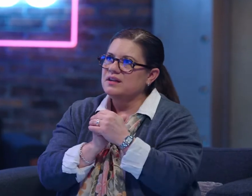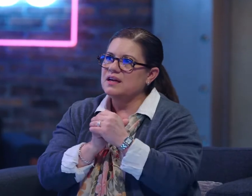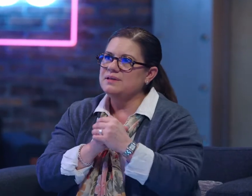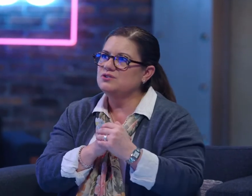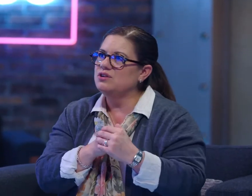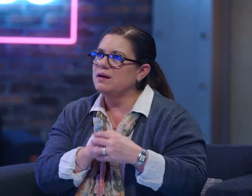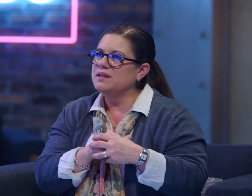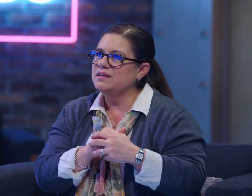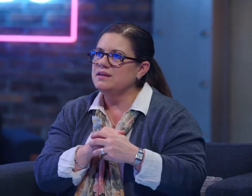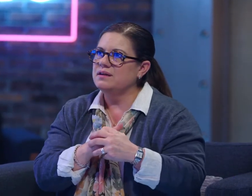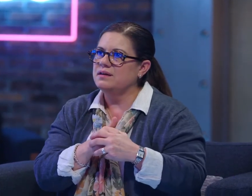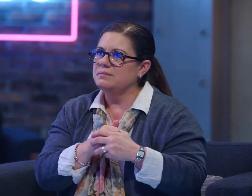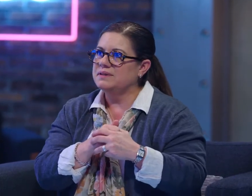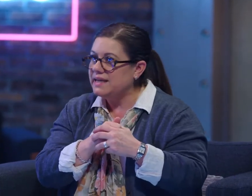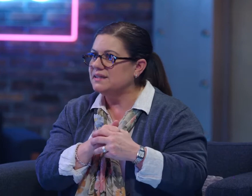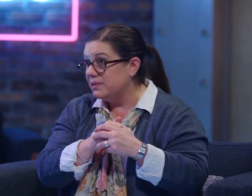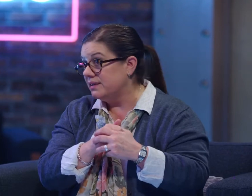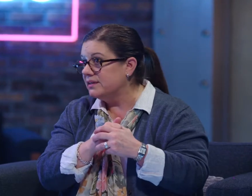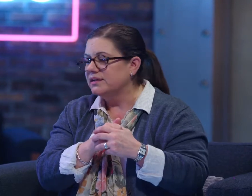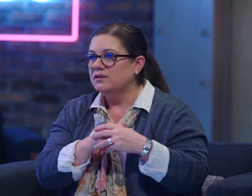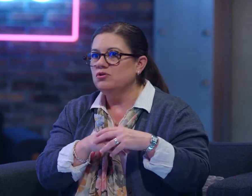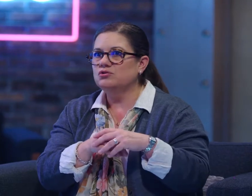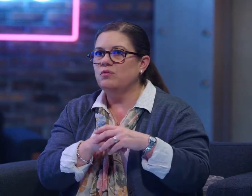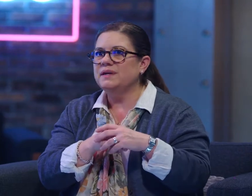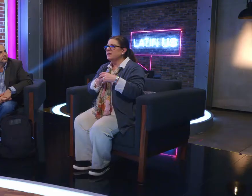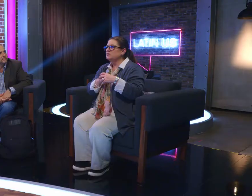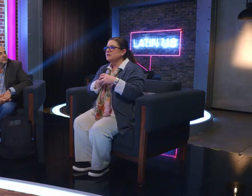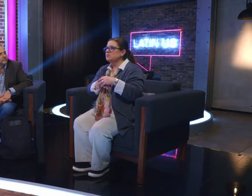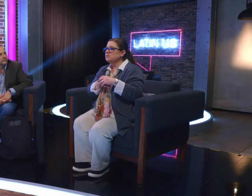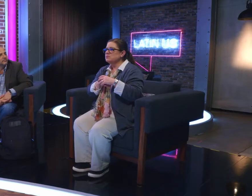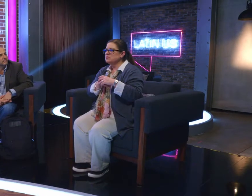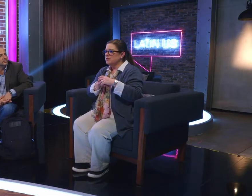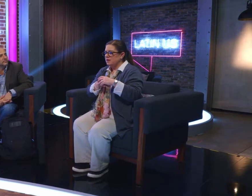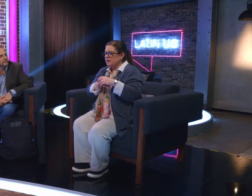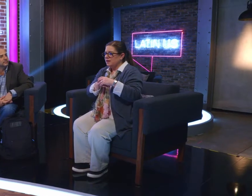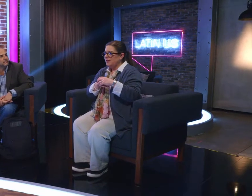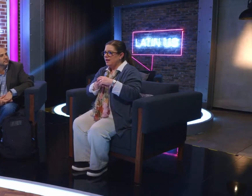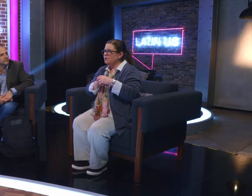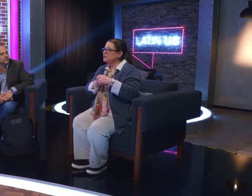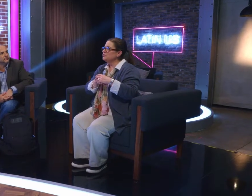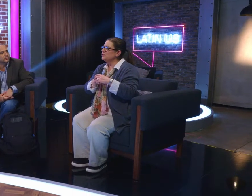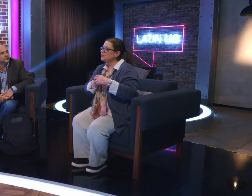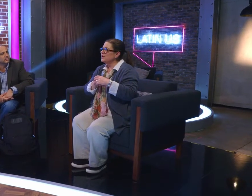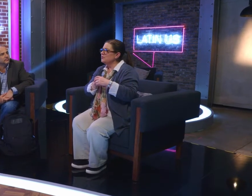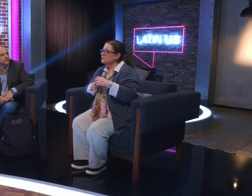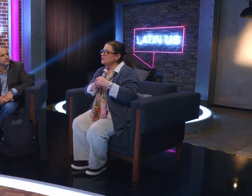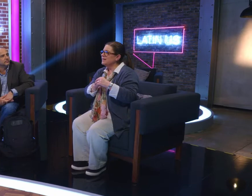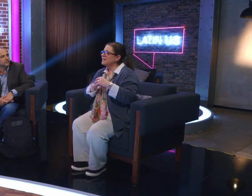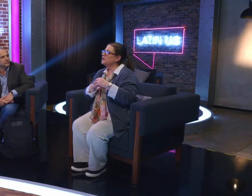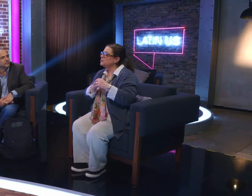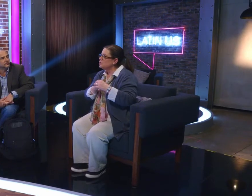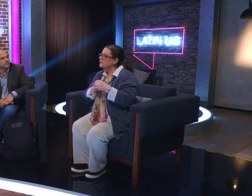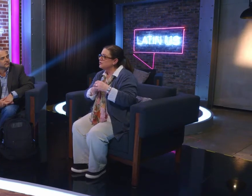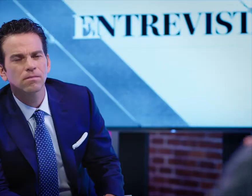posteriori, tal vez históricamente, tristemente, nos convirtamos en un estudio, en